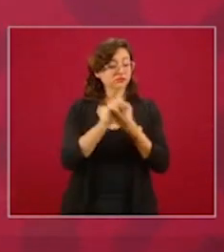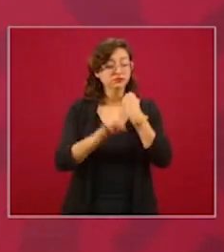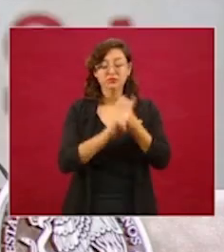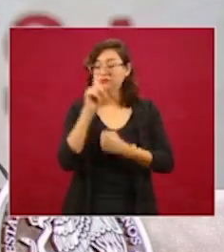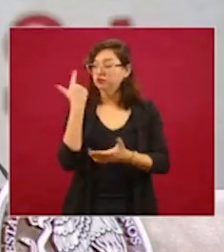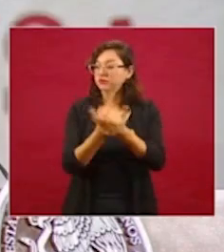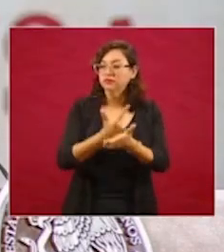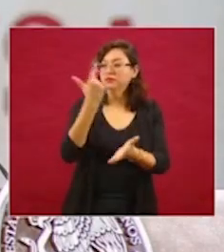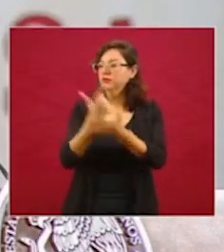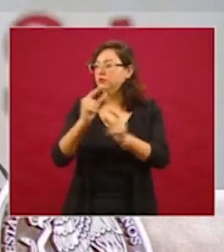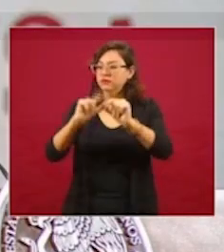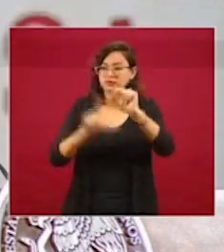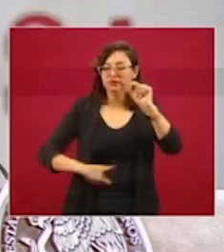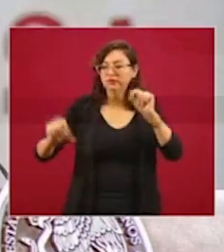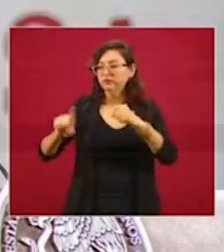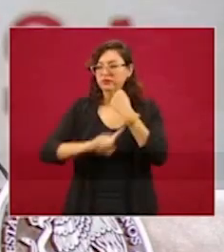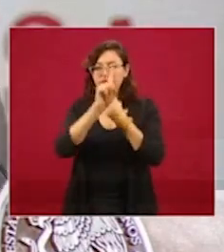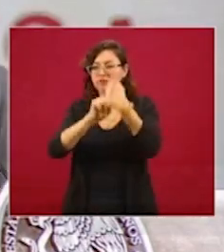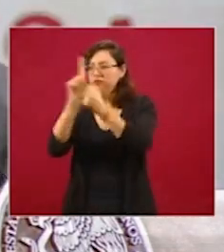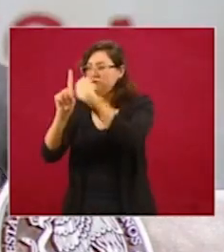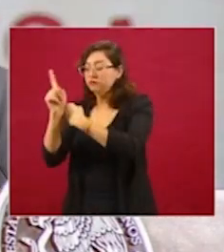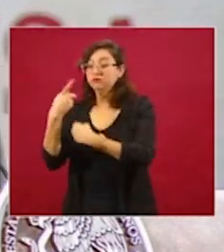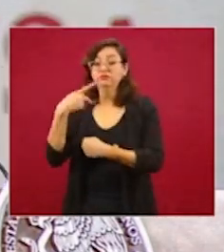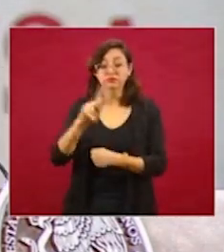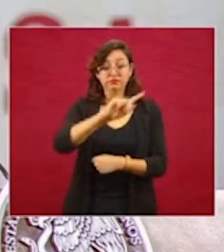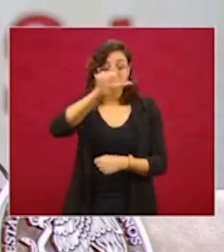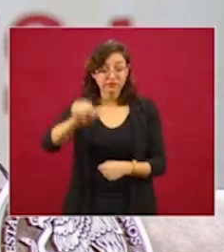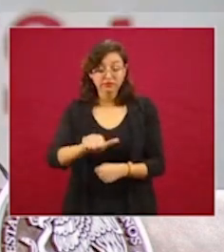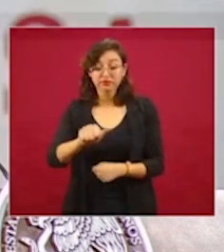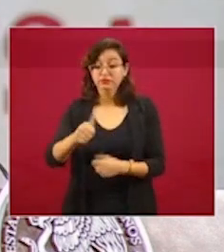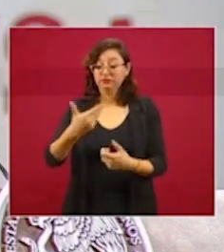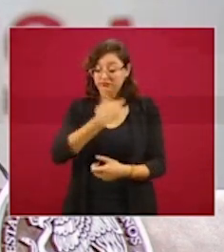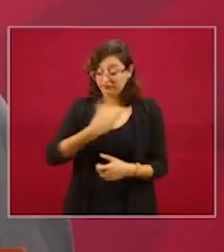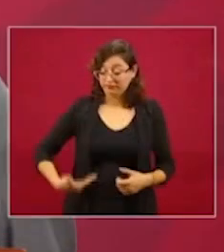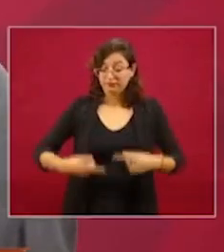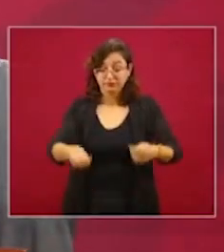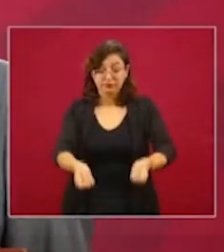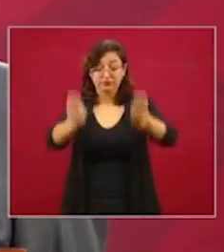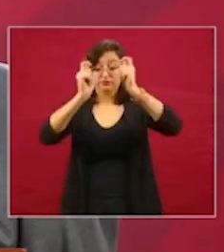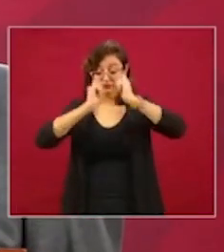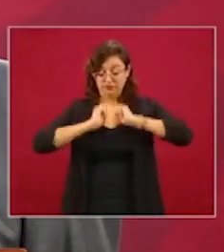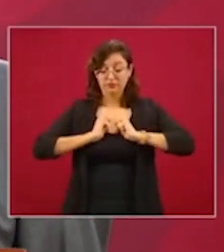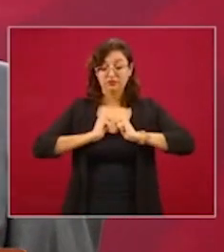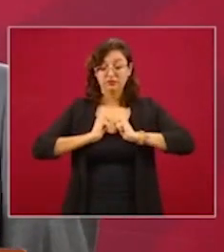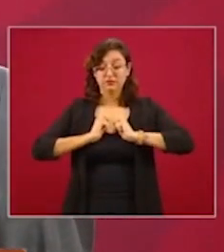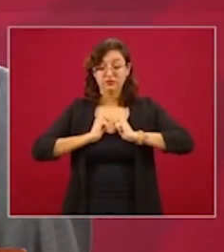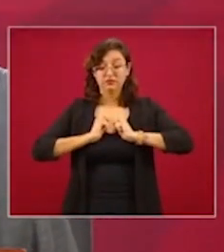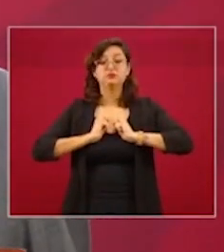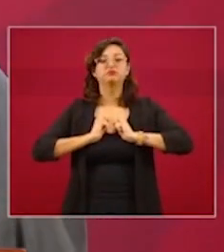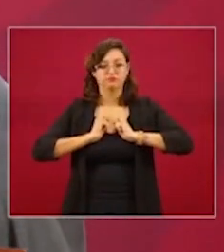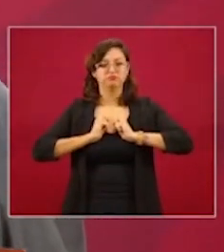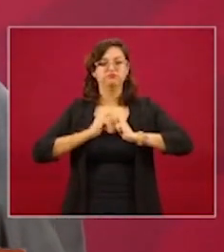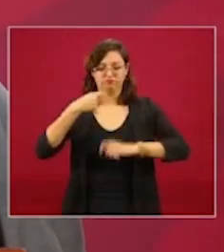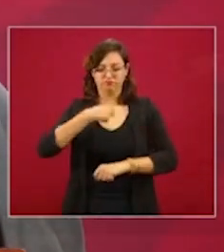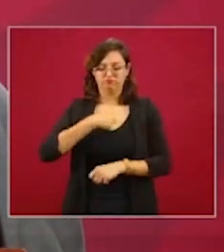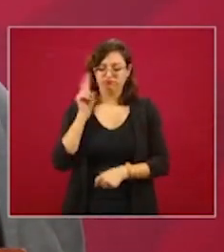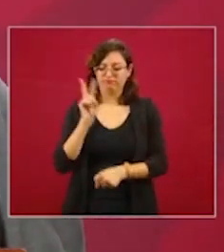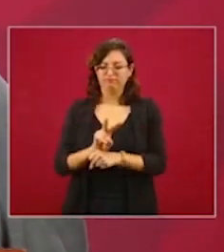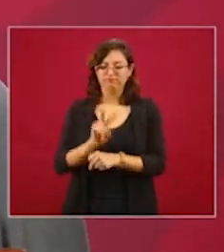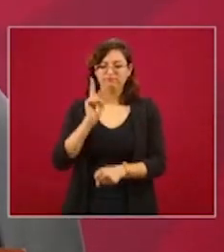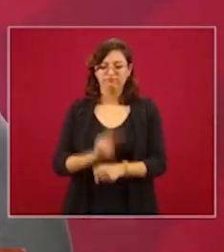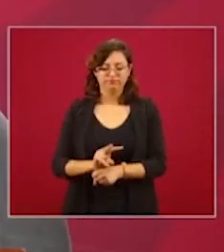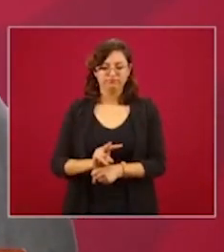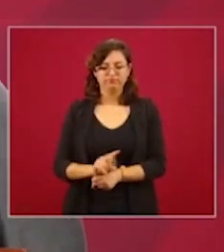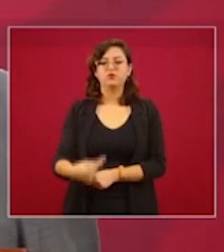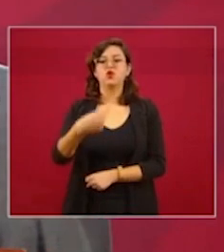problemas nacionales, pero al llegar yo a la presidencia, de ahí retomé lo de guardián. Me